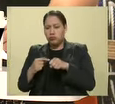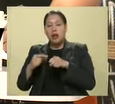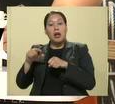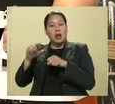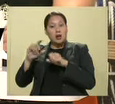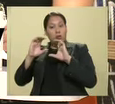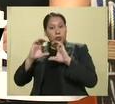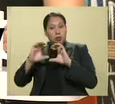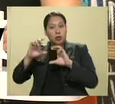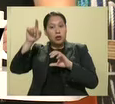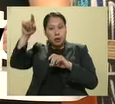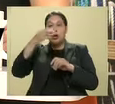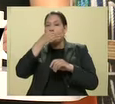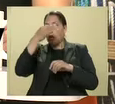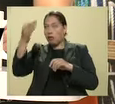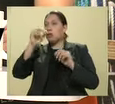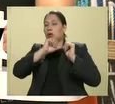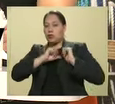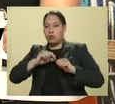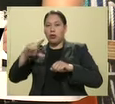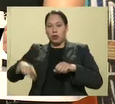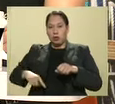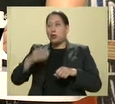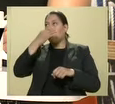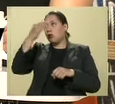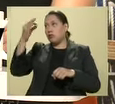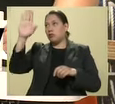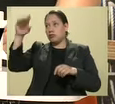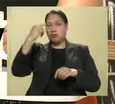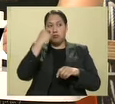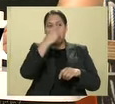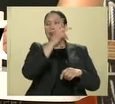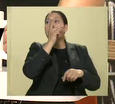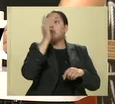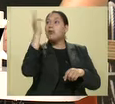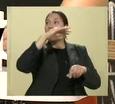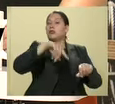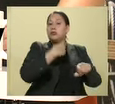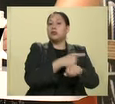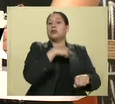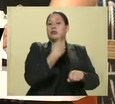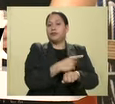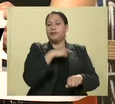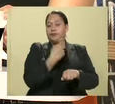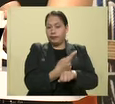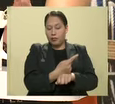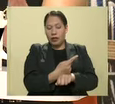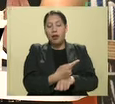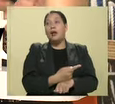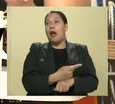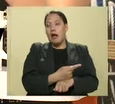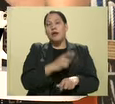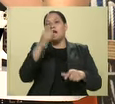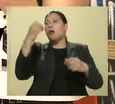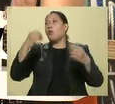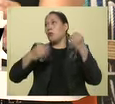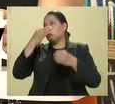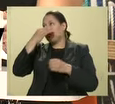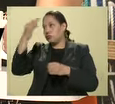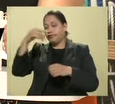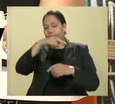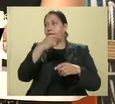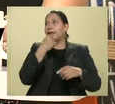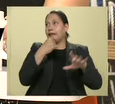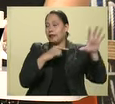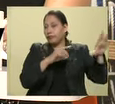salvaguardamos. Pero hay que avisar a las autoridades. Claro, inmediatamente acudimos al Ministerio Público y al juez de lo familiar. En esos casos, por salvaguardar